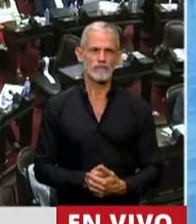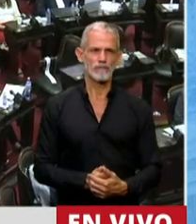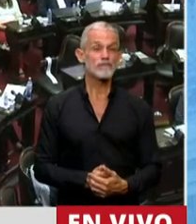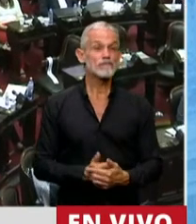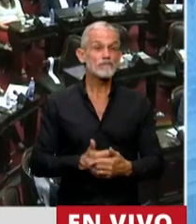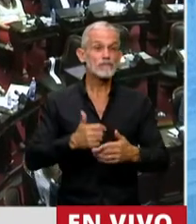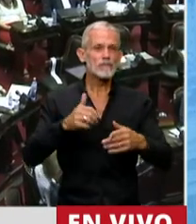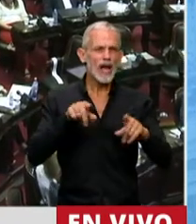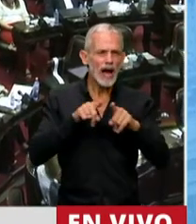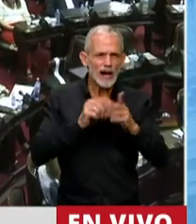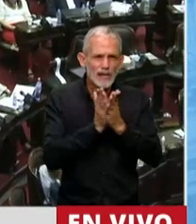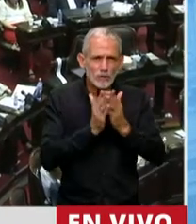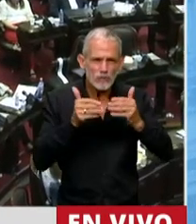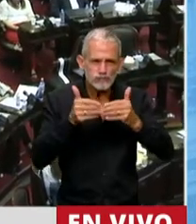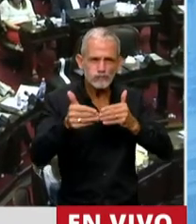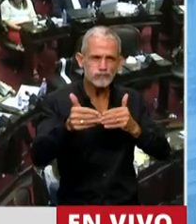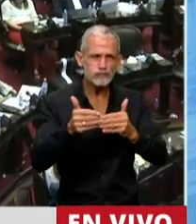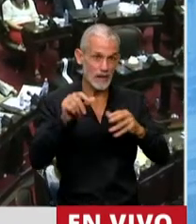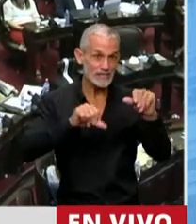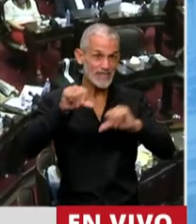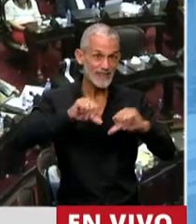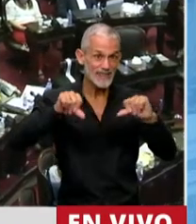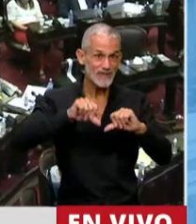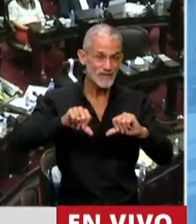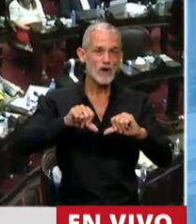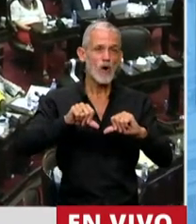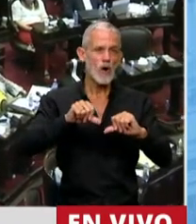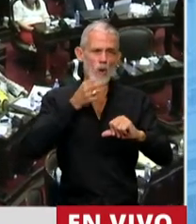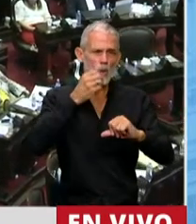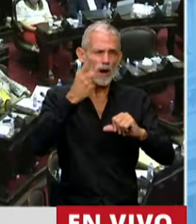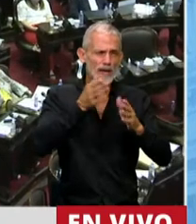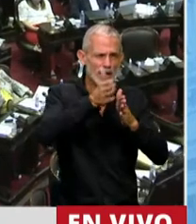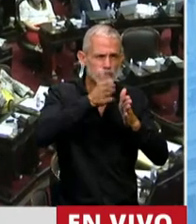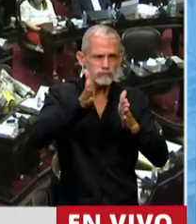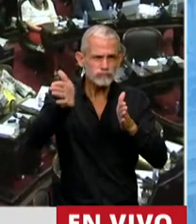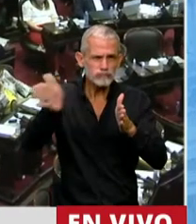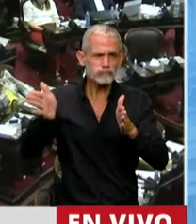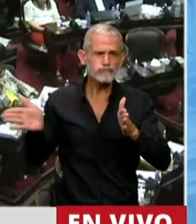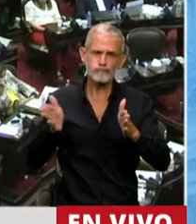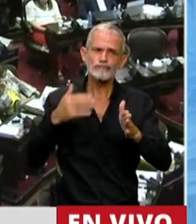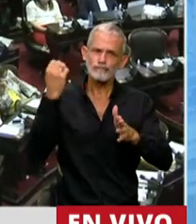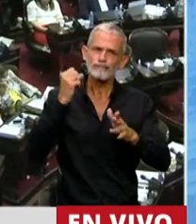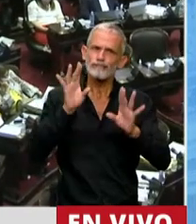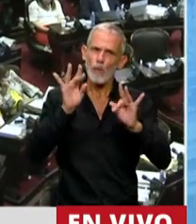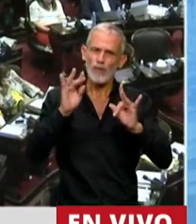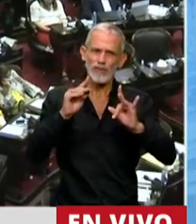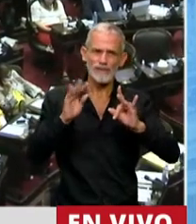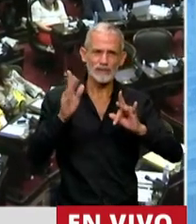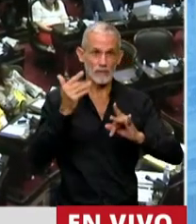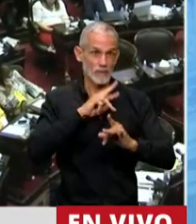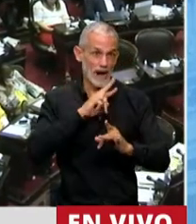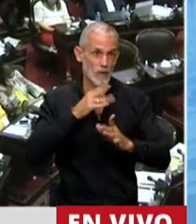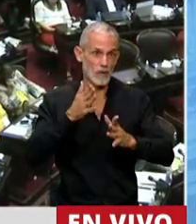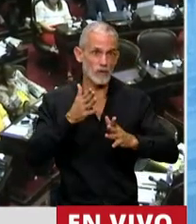La carrera científica, señora Presidenta, en cualquiera de sus ramas, es sumamente compleja para las